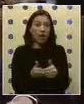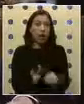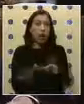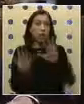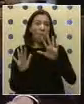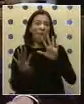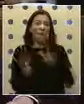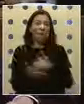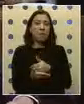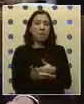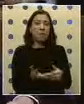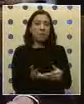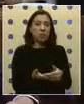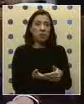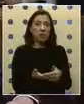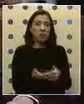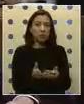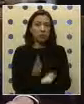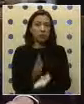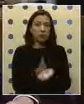9 millones.